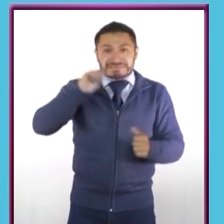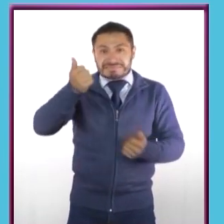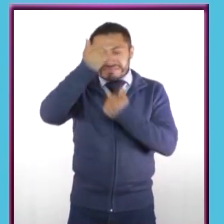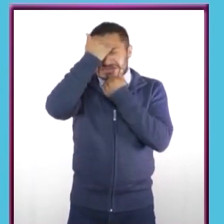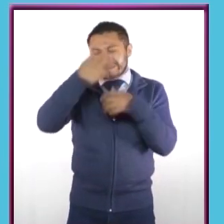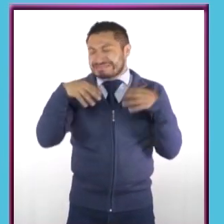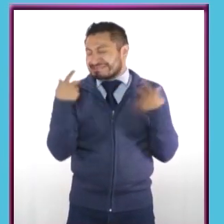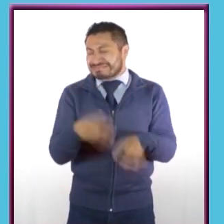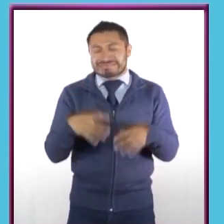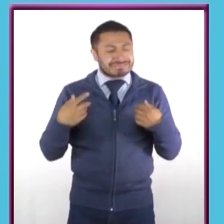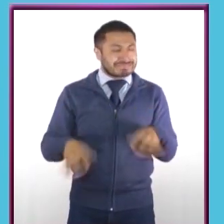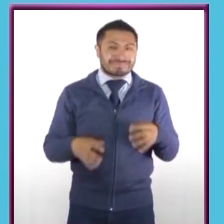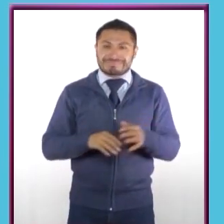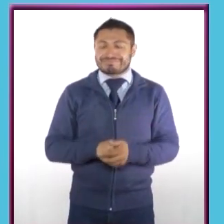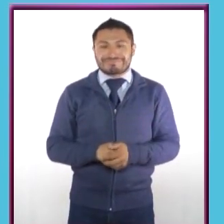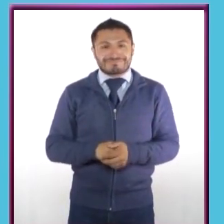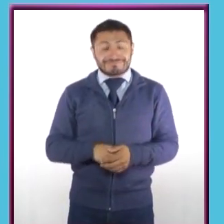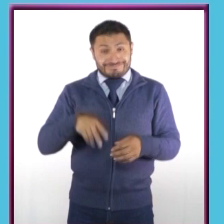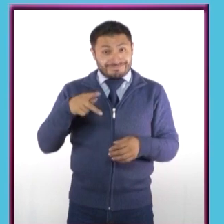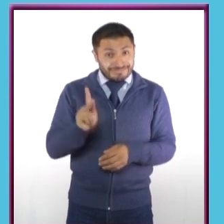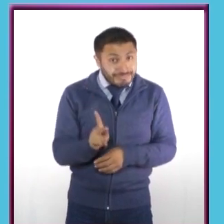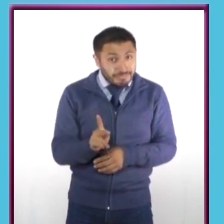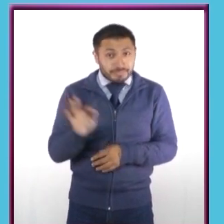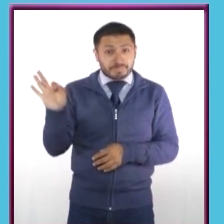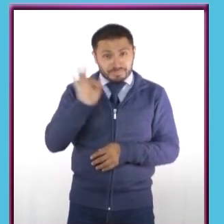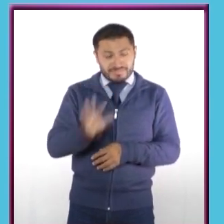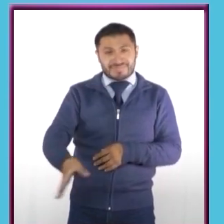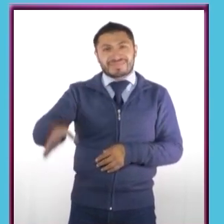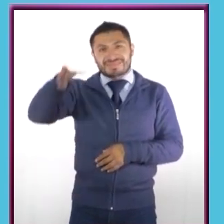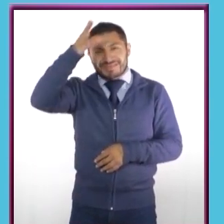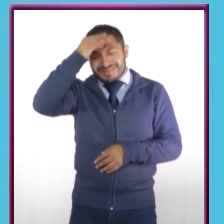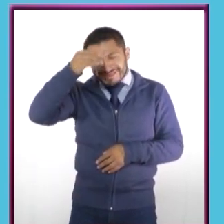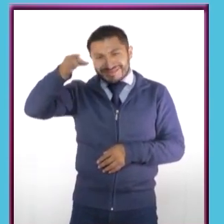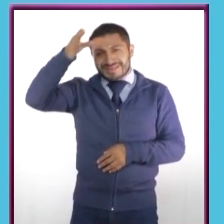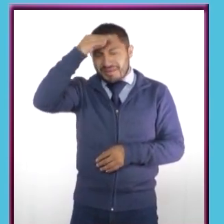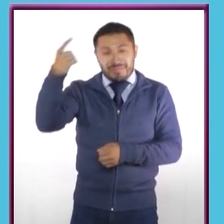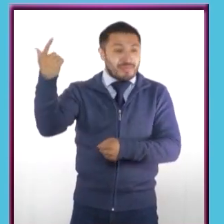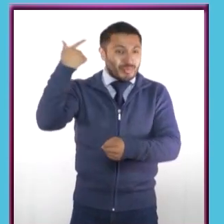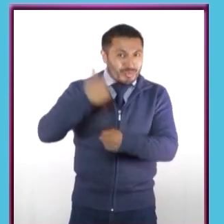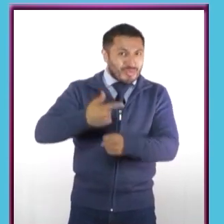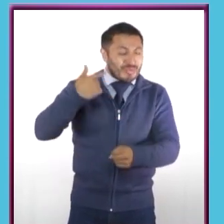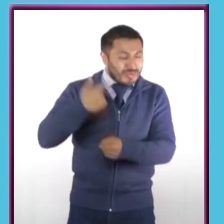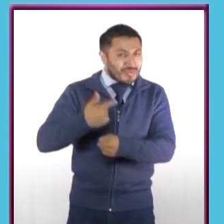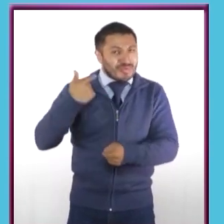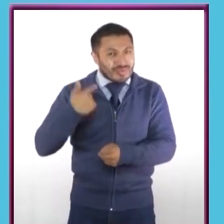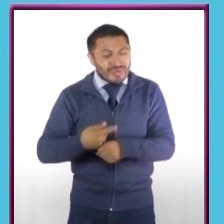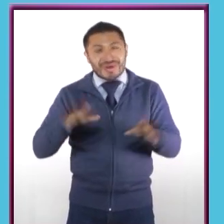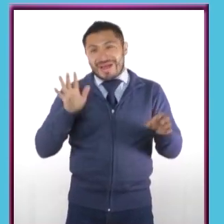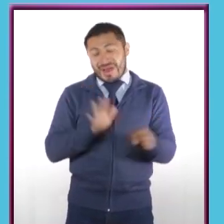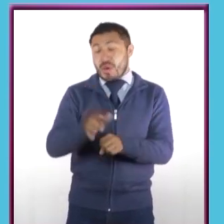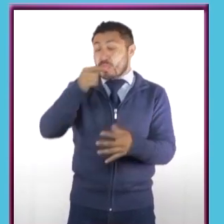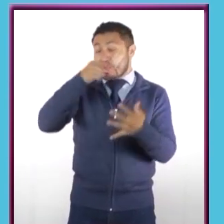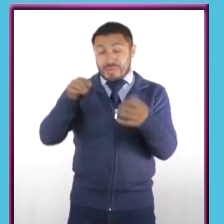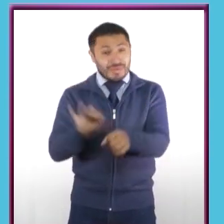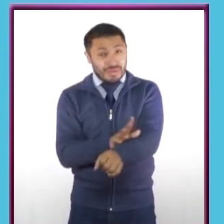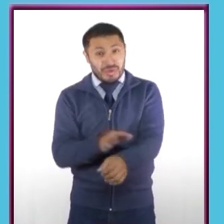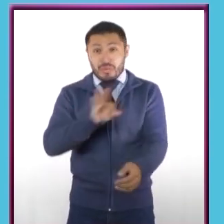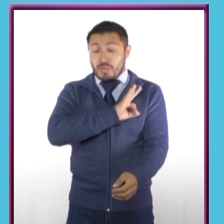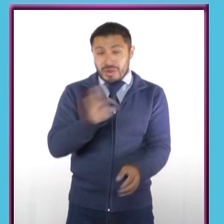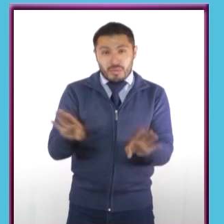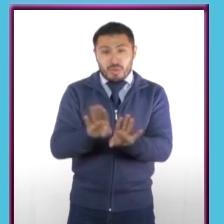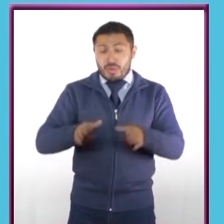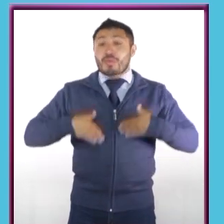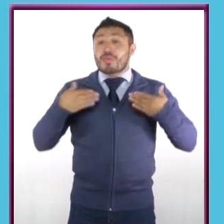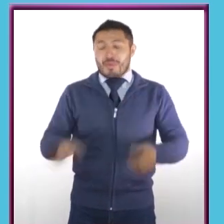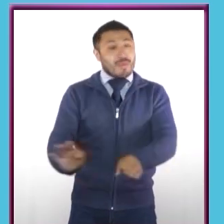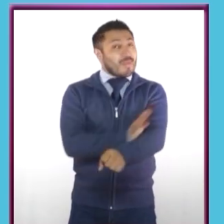podamos arrepentirnos. En cambio, si aprendemos a reconocerlas, podemos usarlas como un aliado, es decir,